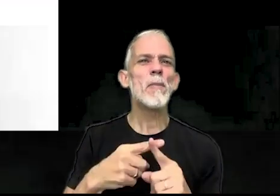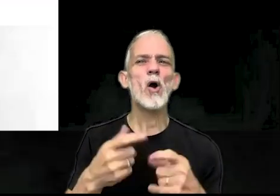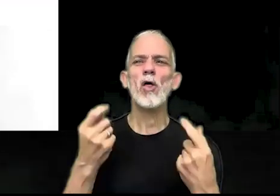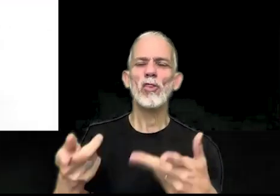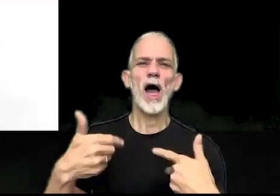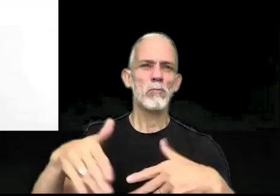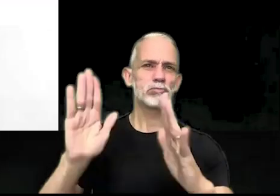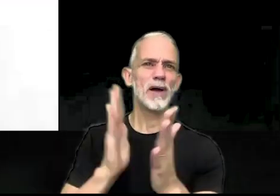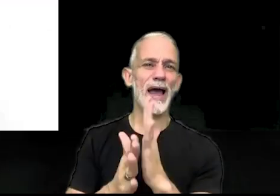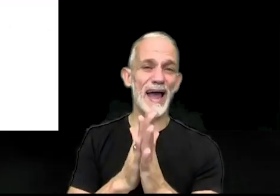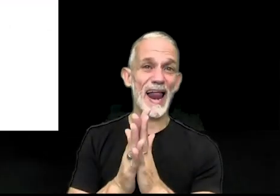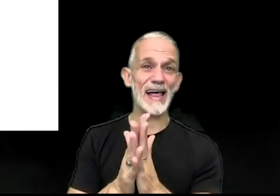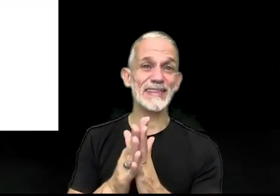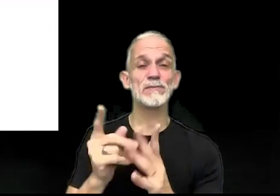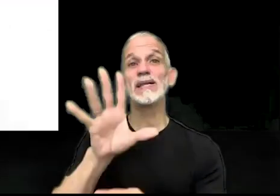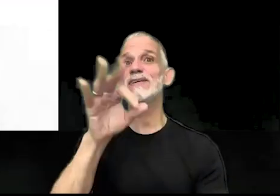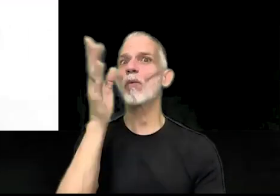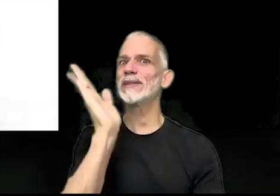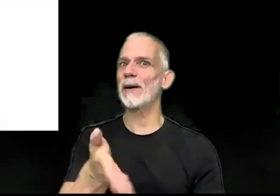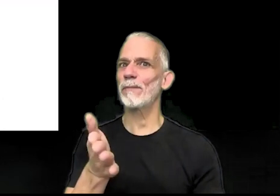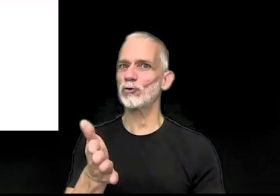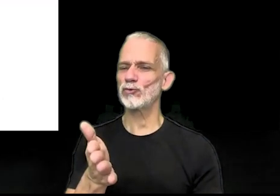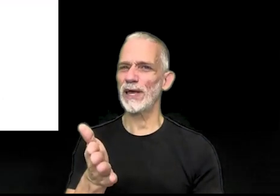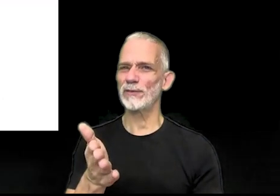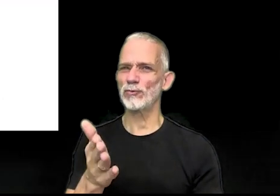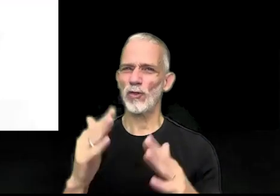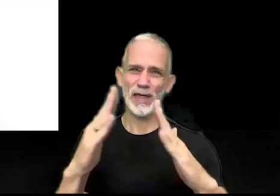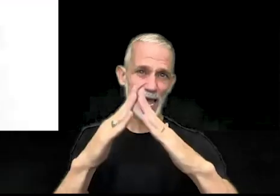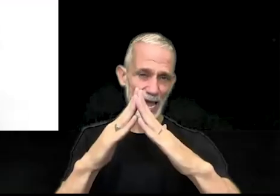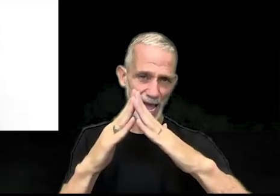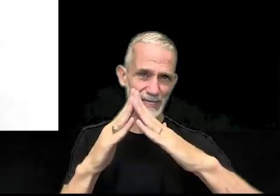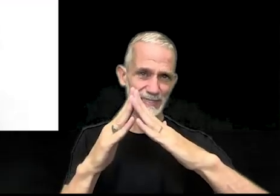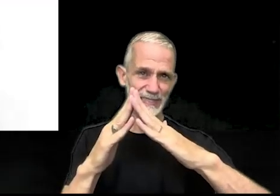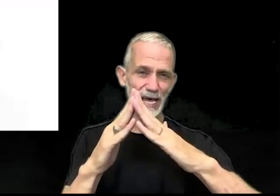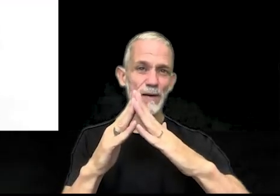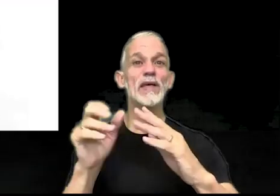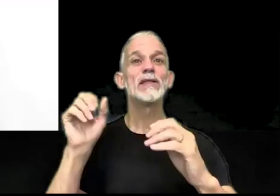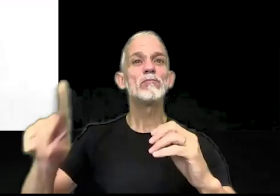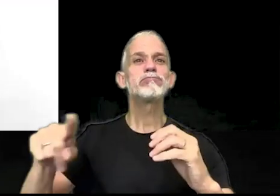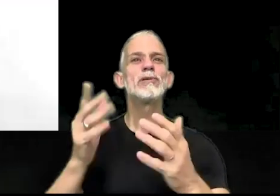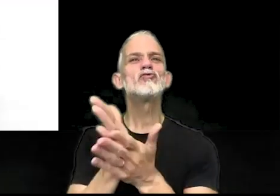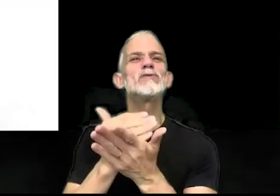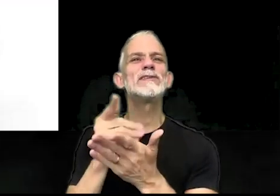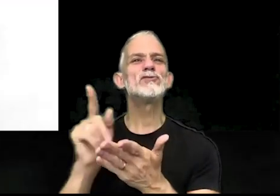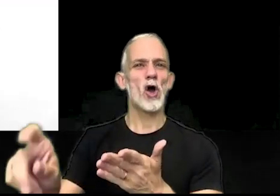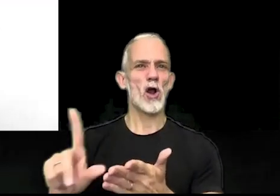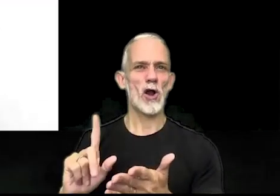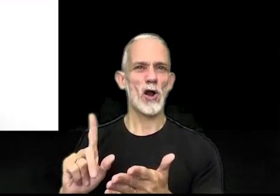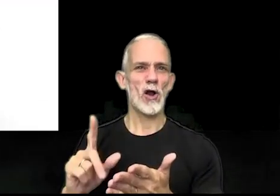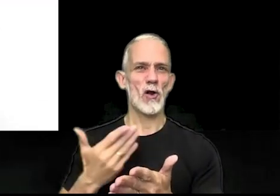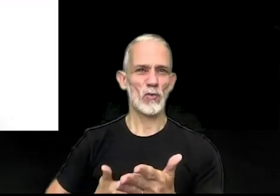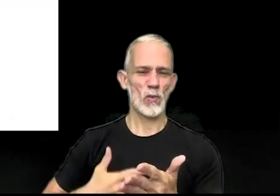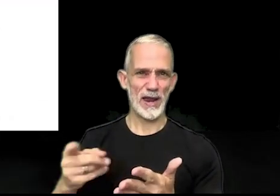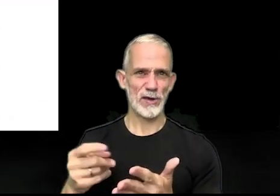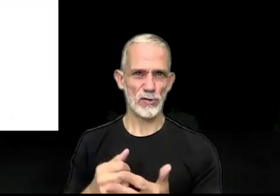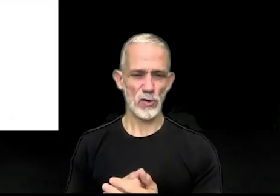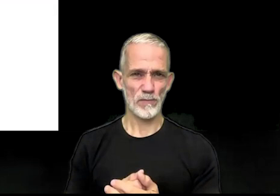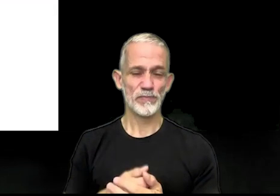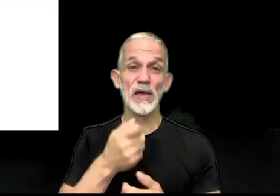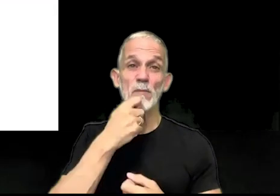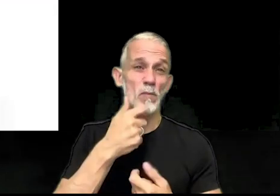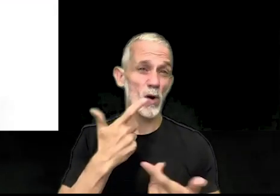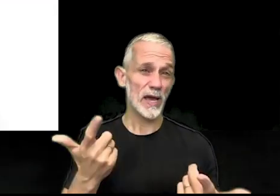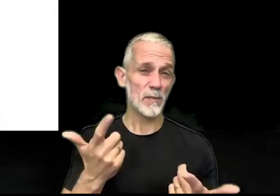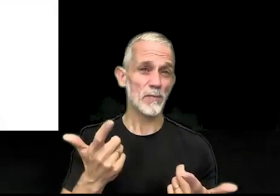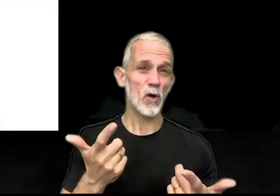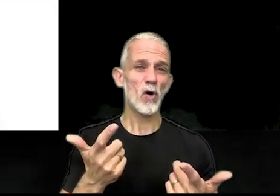a título gratuito sobre el 50% del inmueble que le pertenece a la sucesión. En el caso